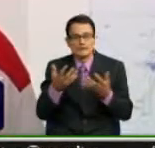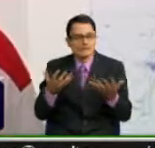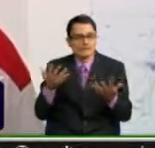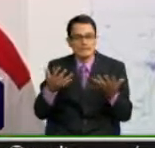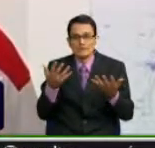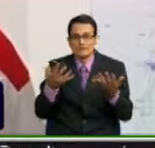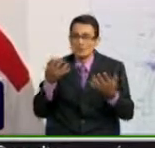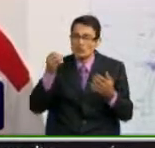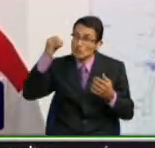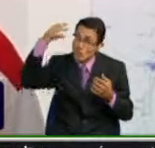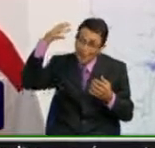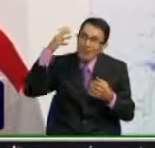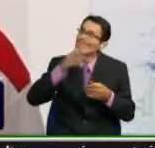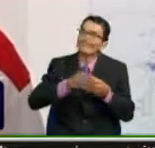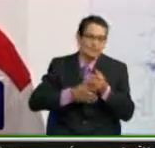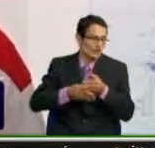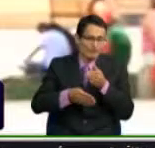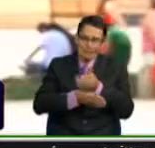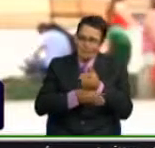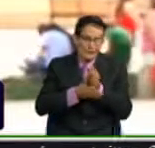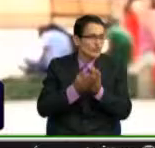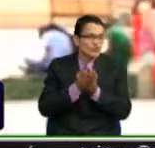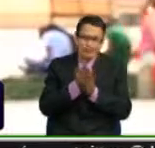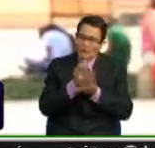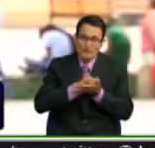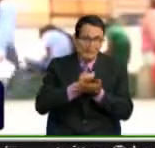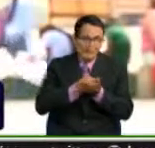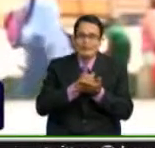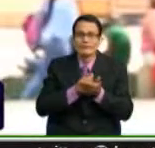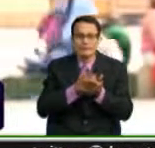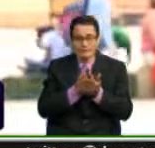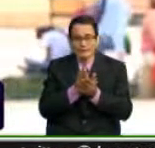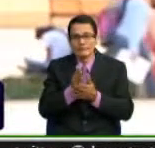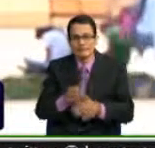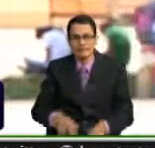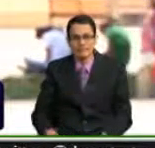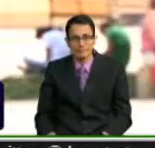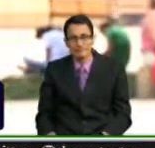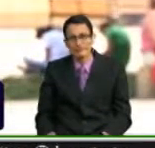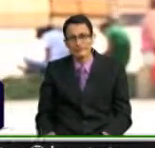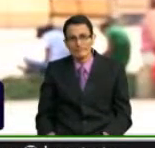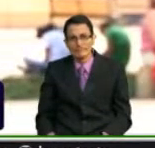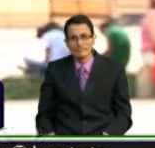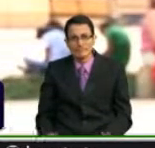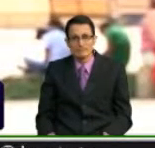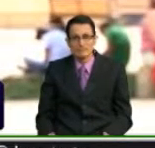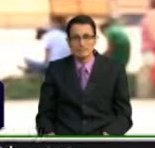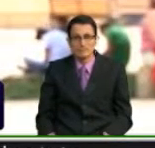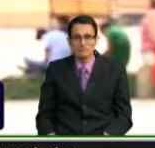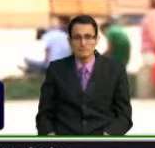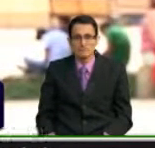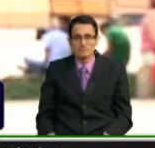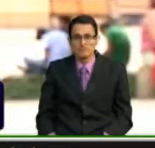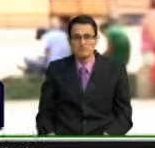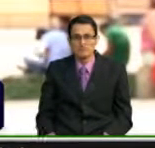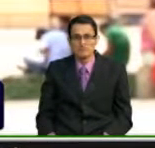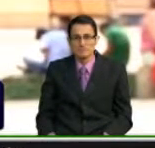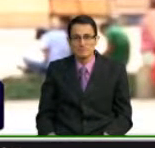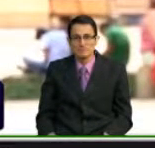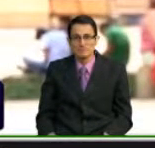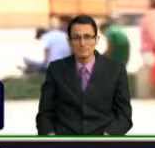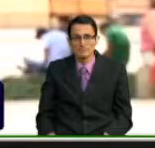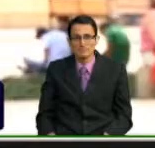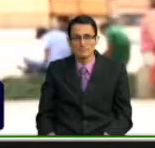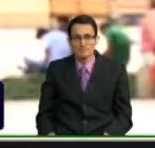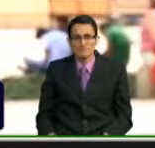fenómeno del Niño, es decir, todavía estamos sobre el fenómeno del Niño. Pese a esas condiciones, por ahora se sigue mencionando